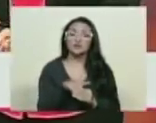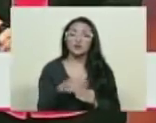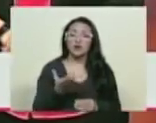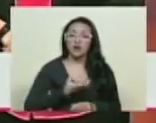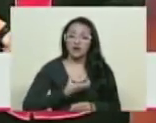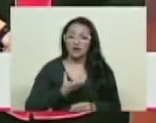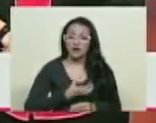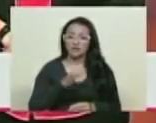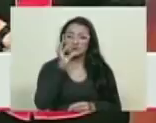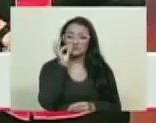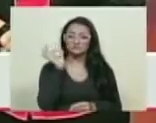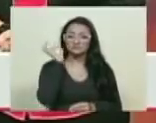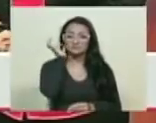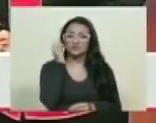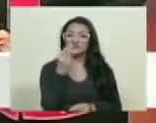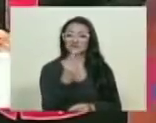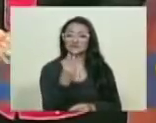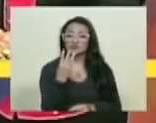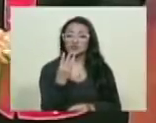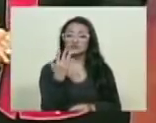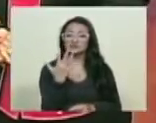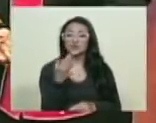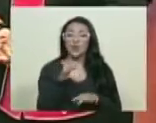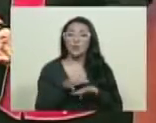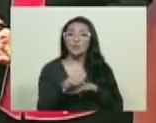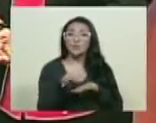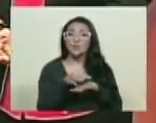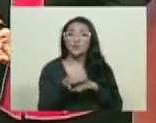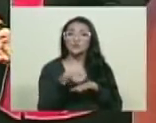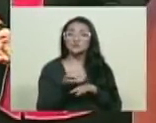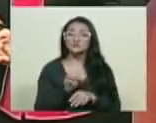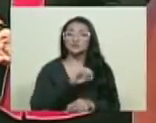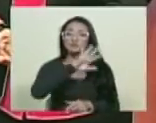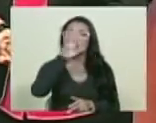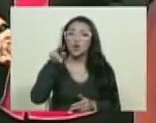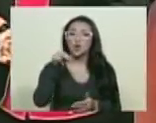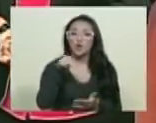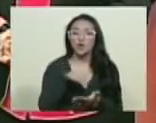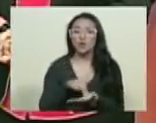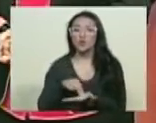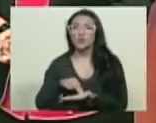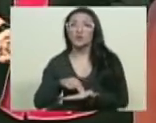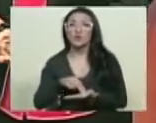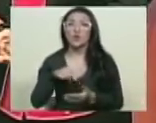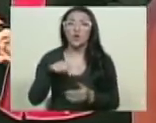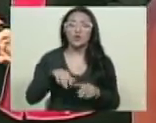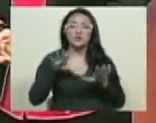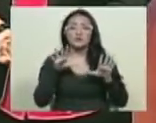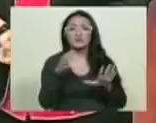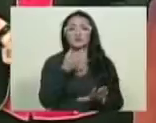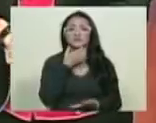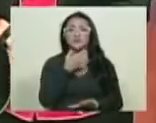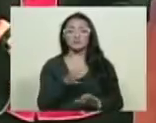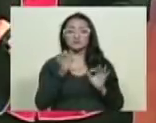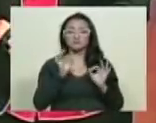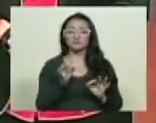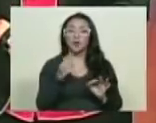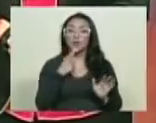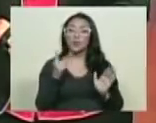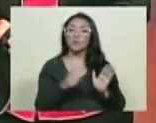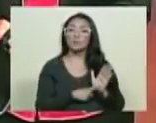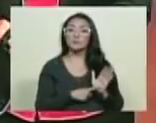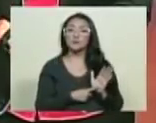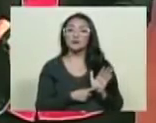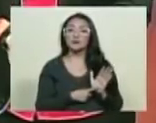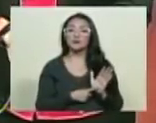alcaldesas en los 335 municipios del país y 10 de diciembre aquí estamos cumpliendo